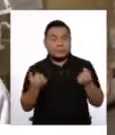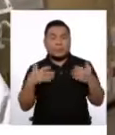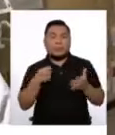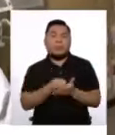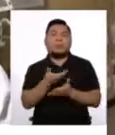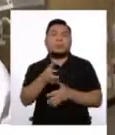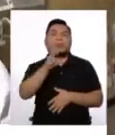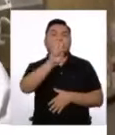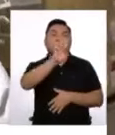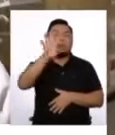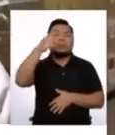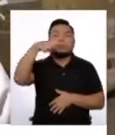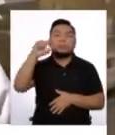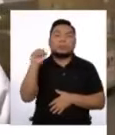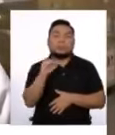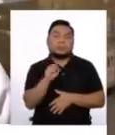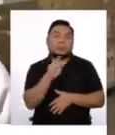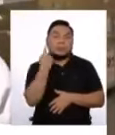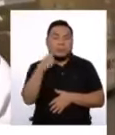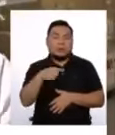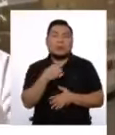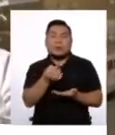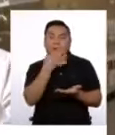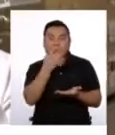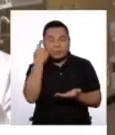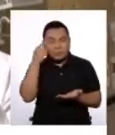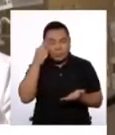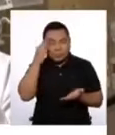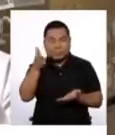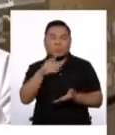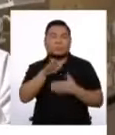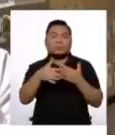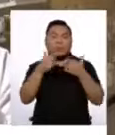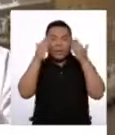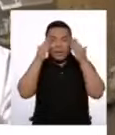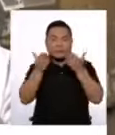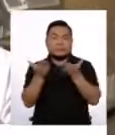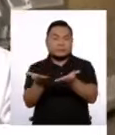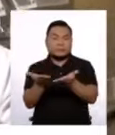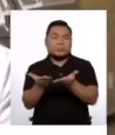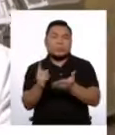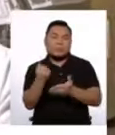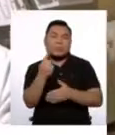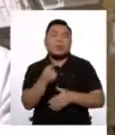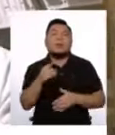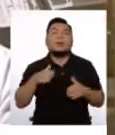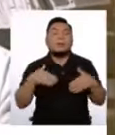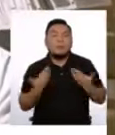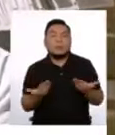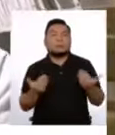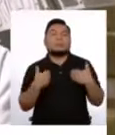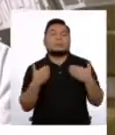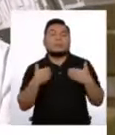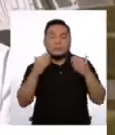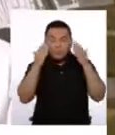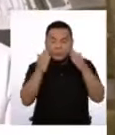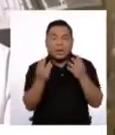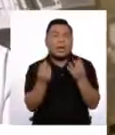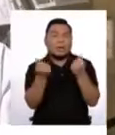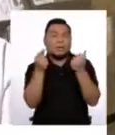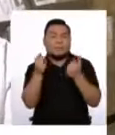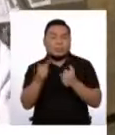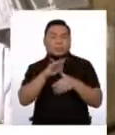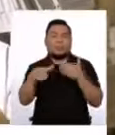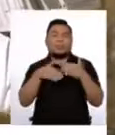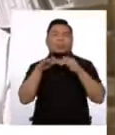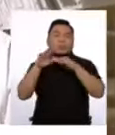24 millones de soles para medicamentos destinados al primer nivel de atención para que puedan tener una atención rápida en los